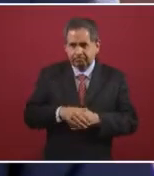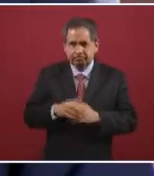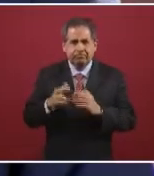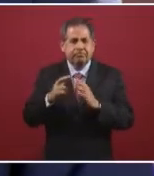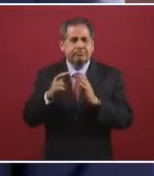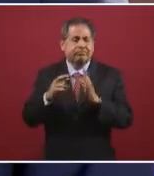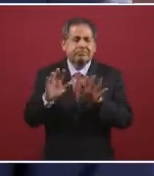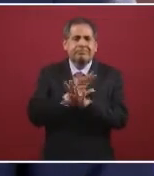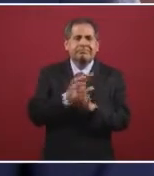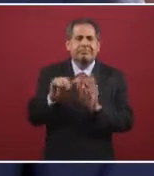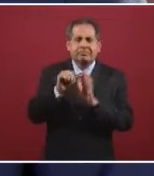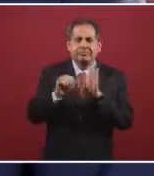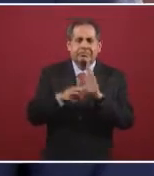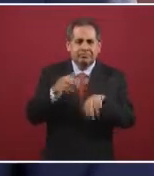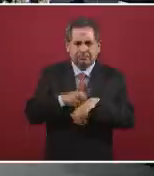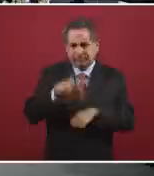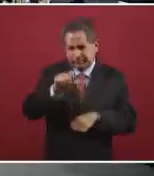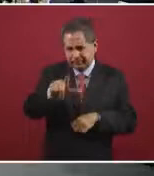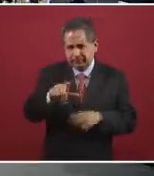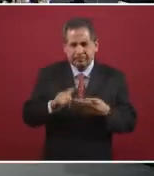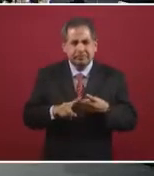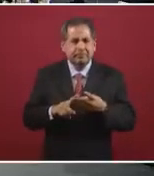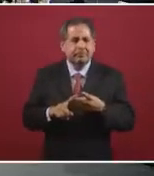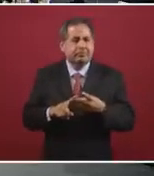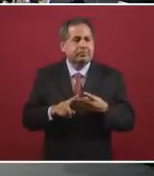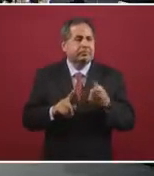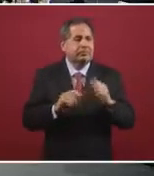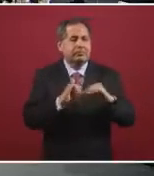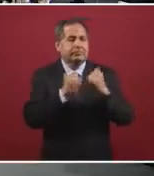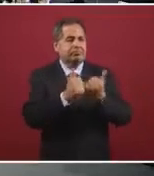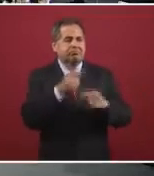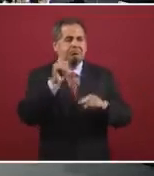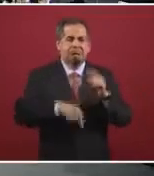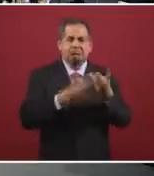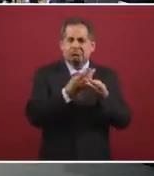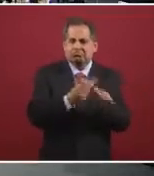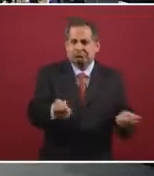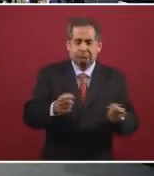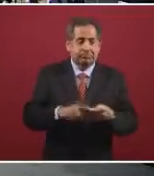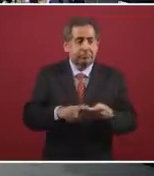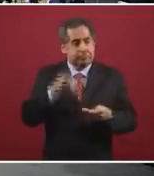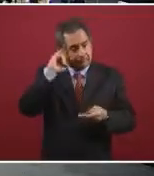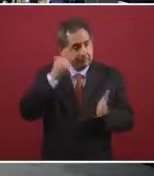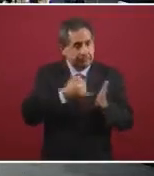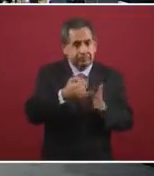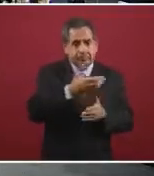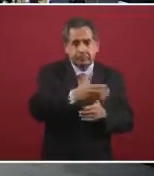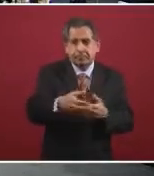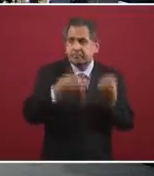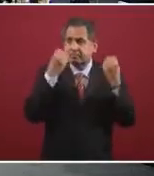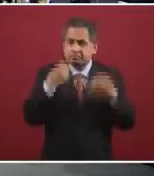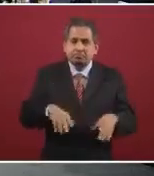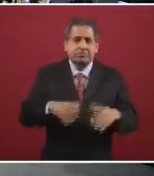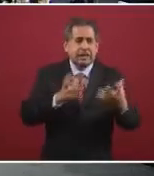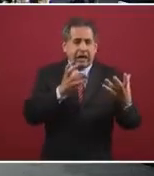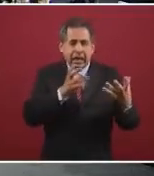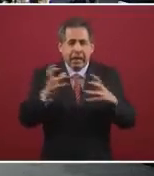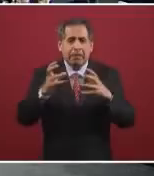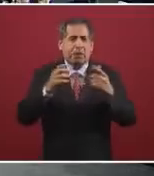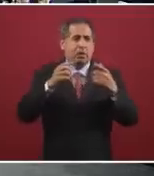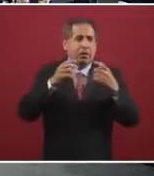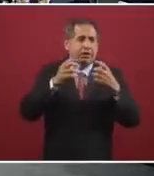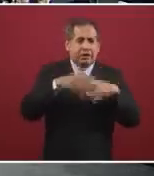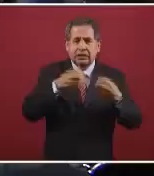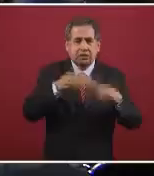27, la disolución de las cooperativas, los campesinos tiran sus melones y sus sandías porque no tienen